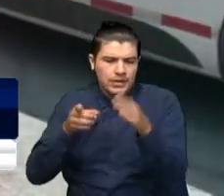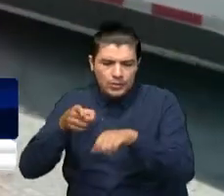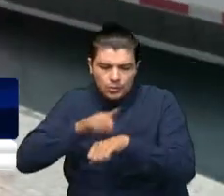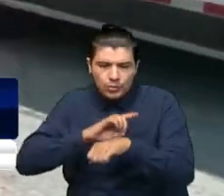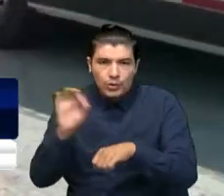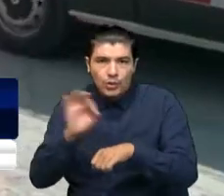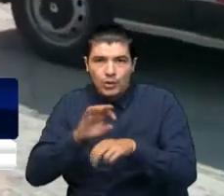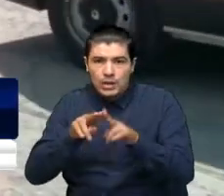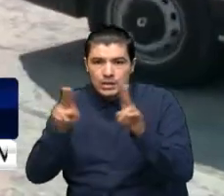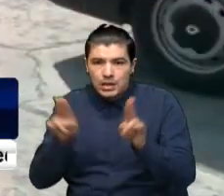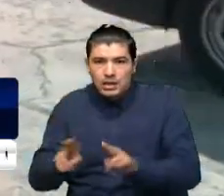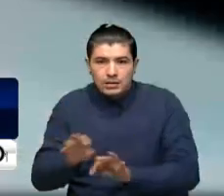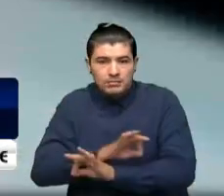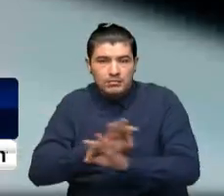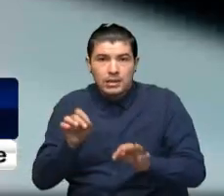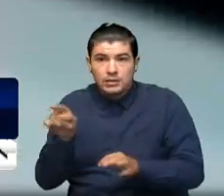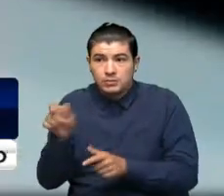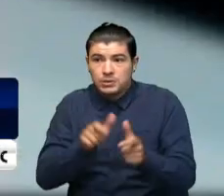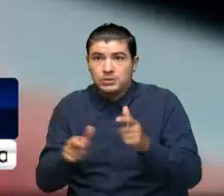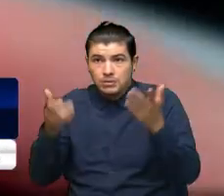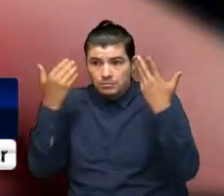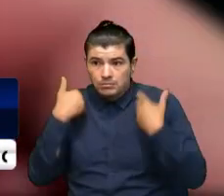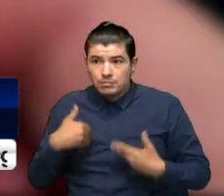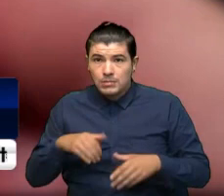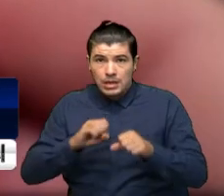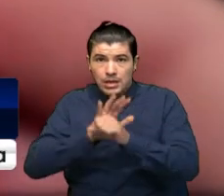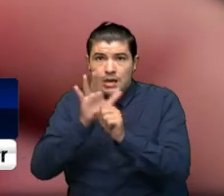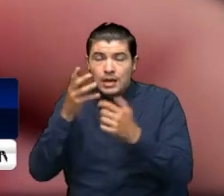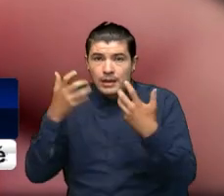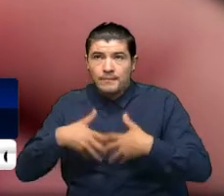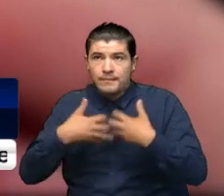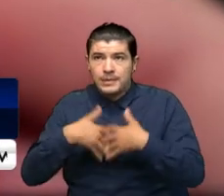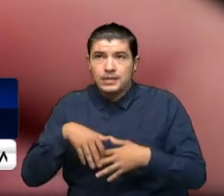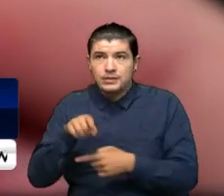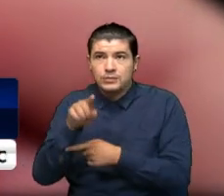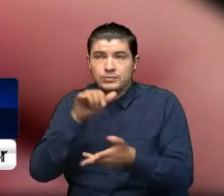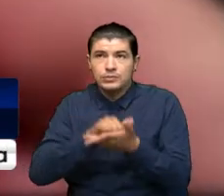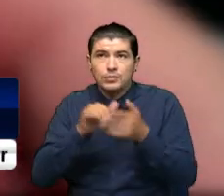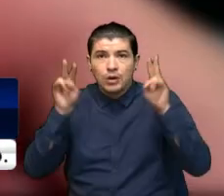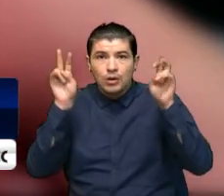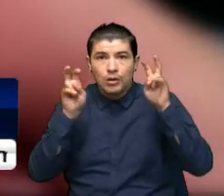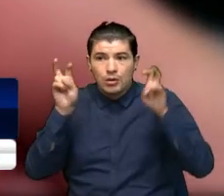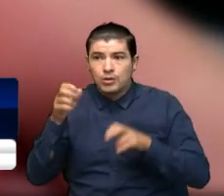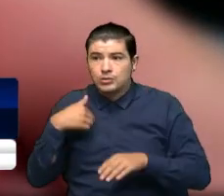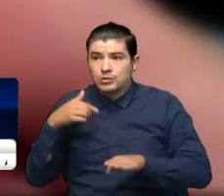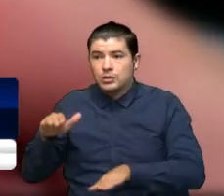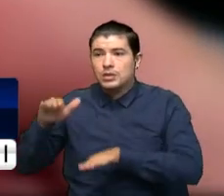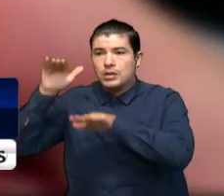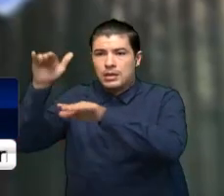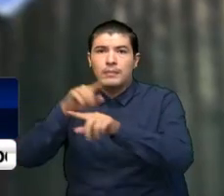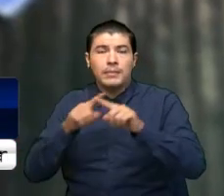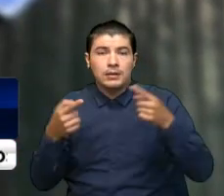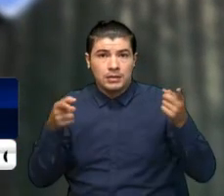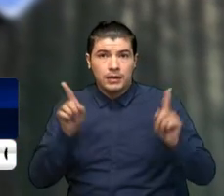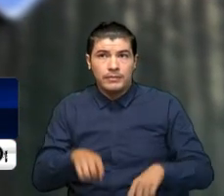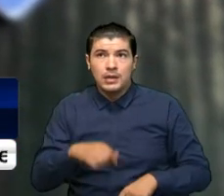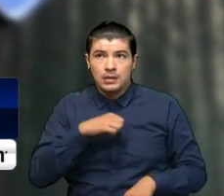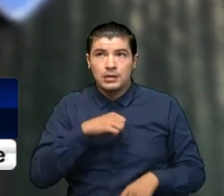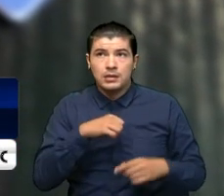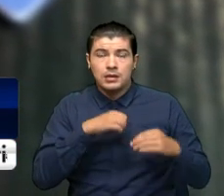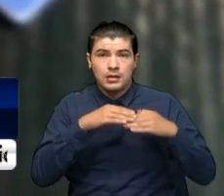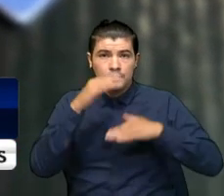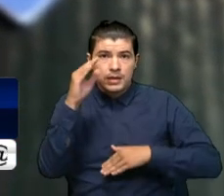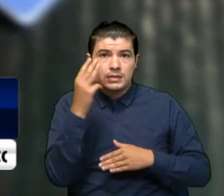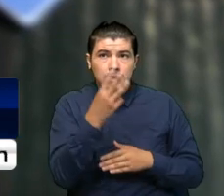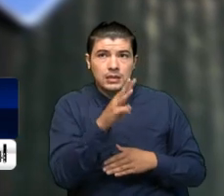ofrecían. Los sujetos estaban vestidos con atuendos alusivos a la empresa de telecomunicaciones que supuestamente representaban y tenían en su poder más de